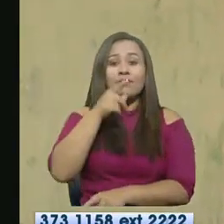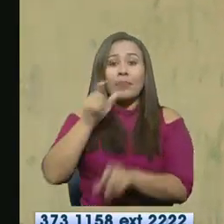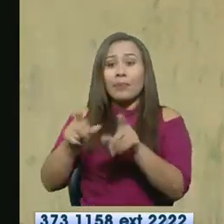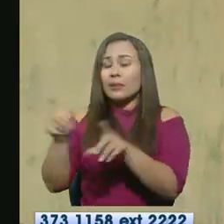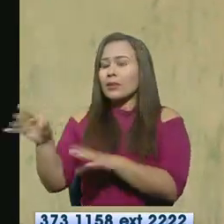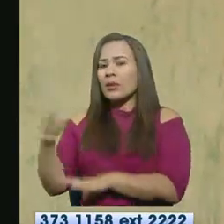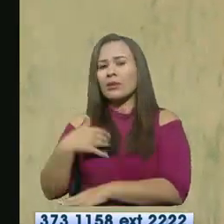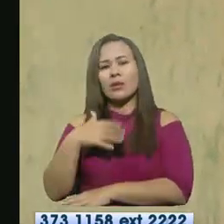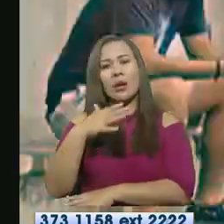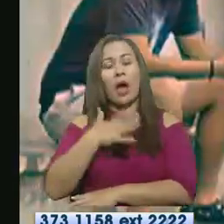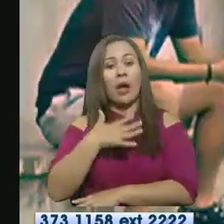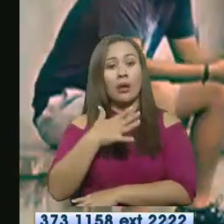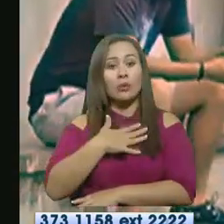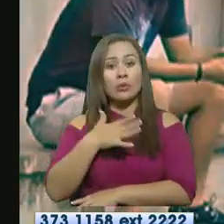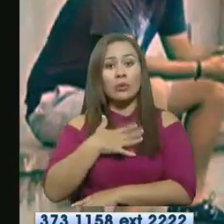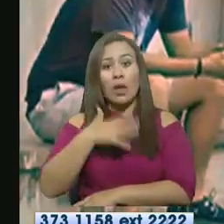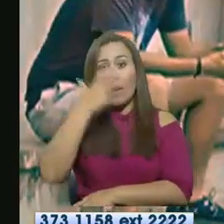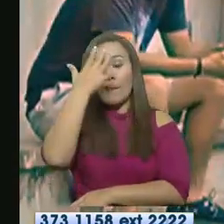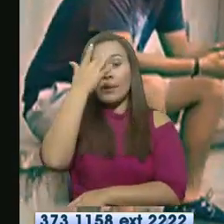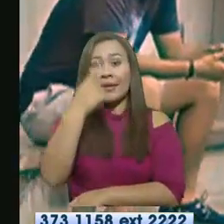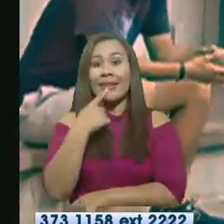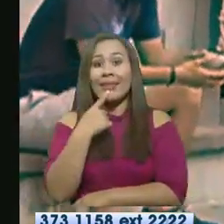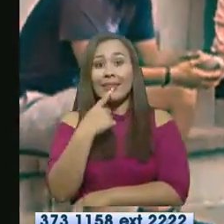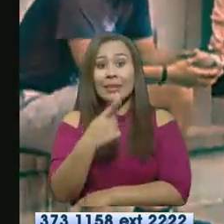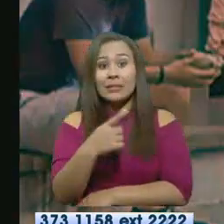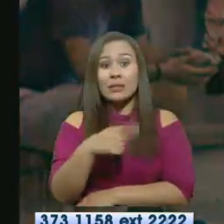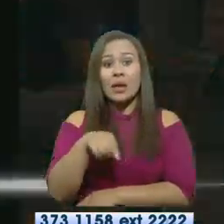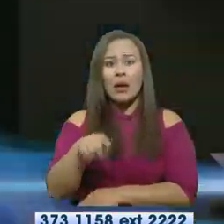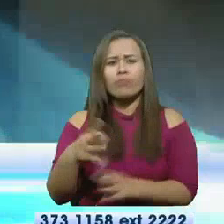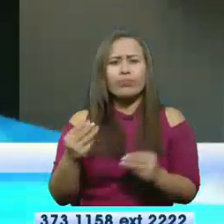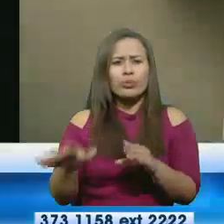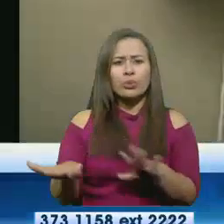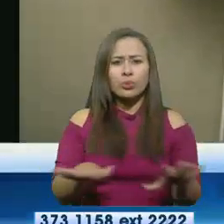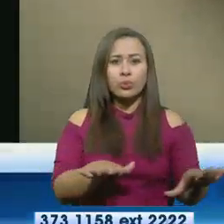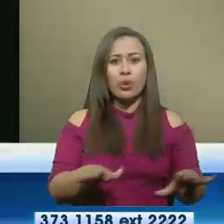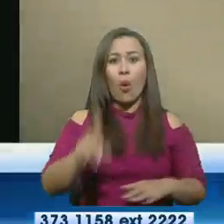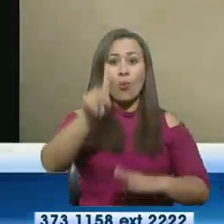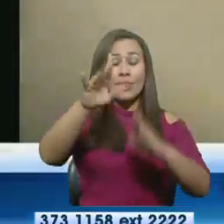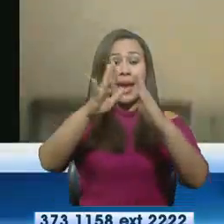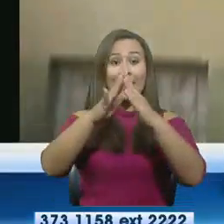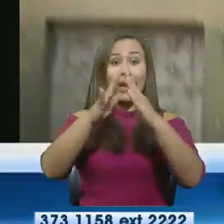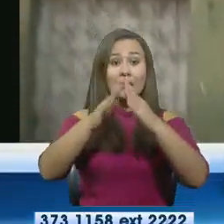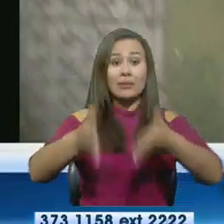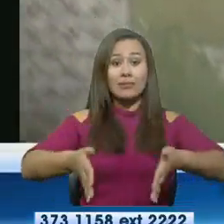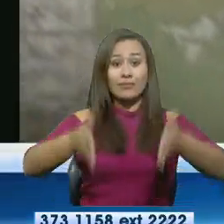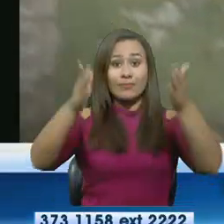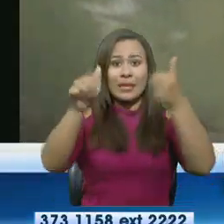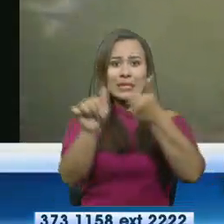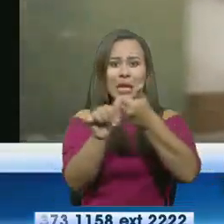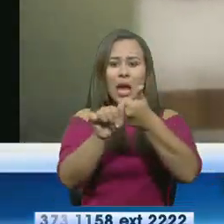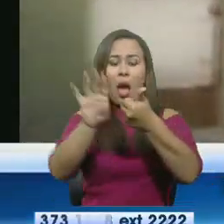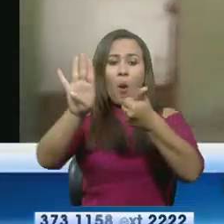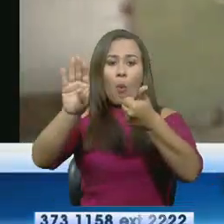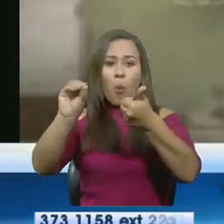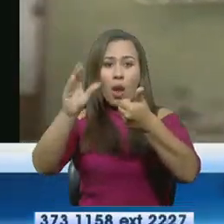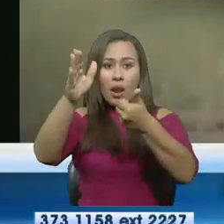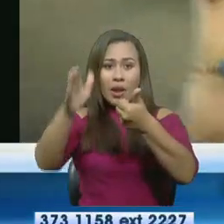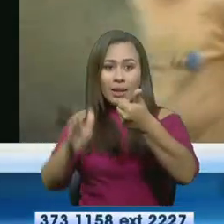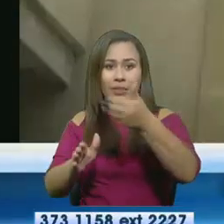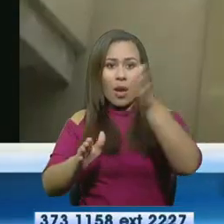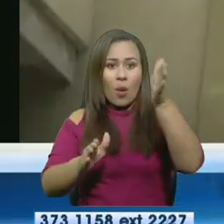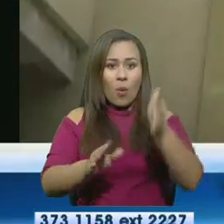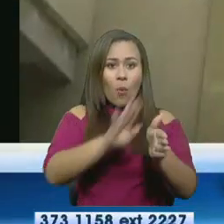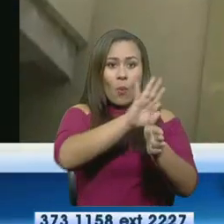están alarmados porque, según ellos, tras el temblor, una vivienda ubicada entre la 40 y